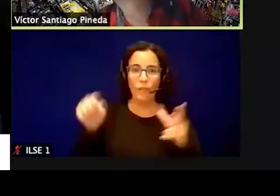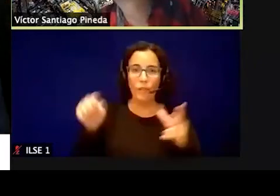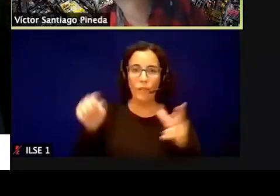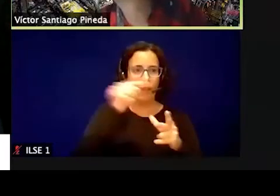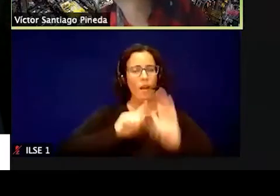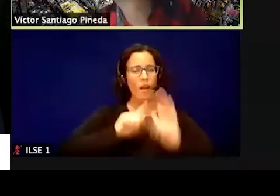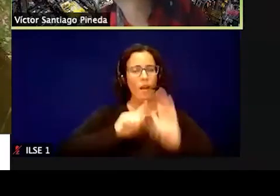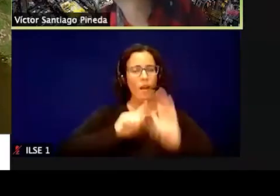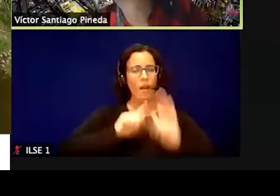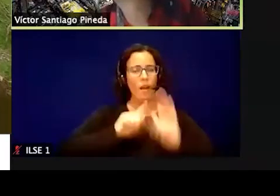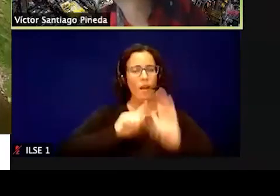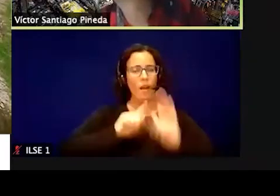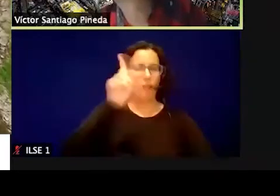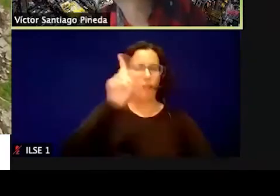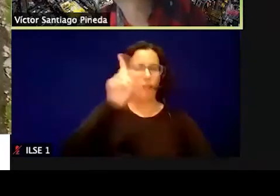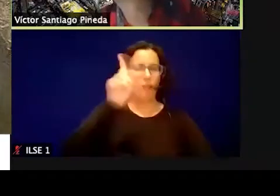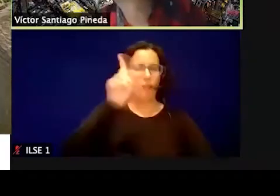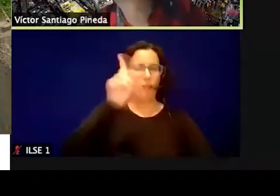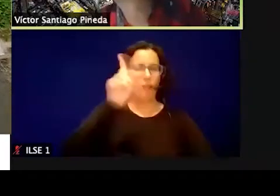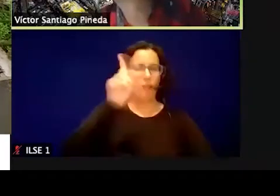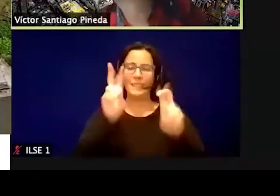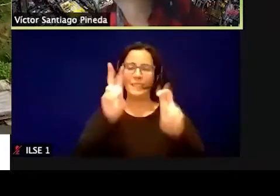no discriminación.